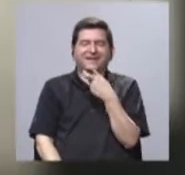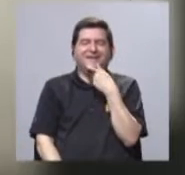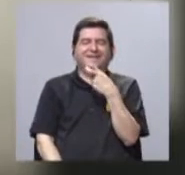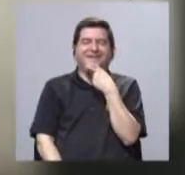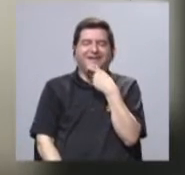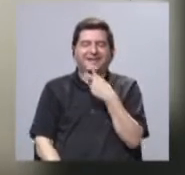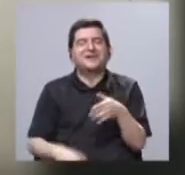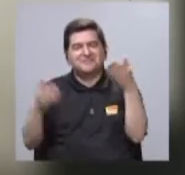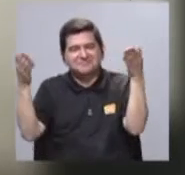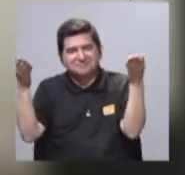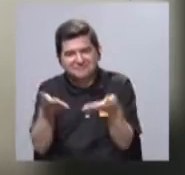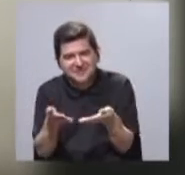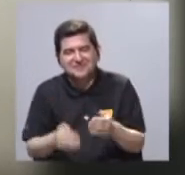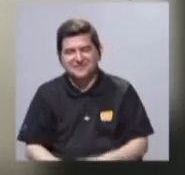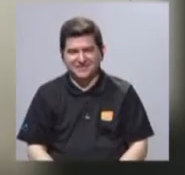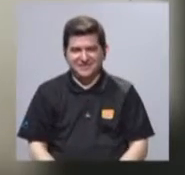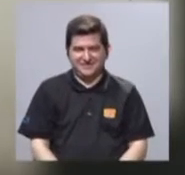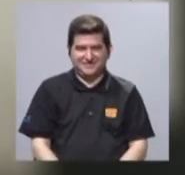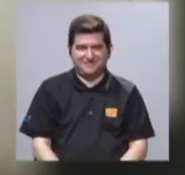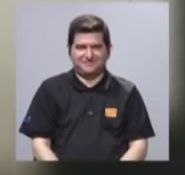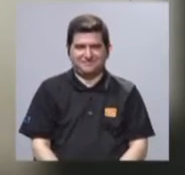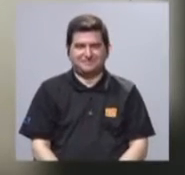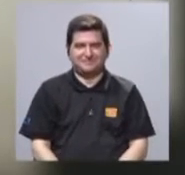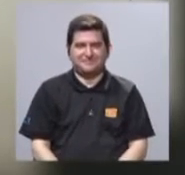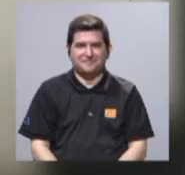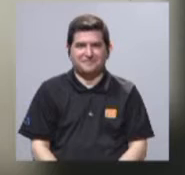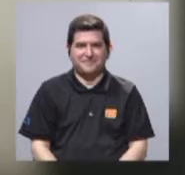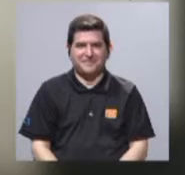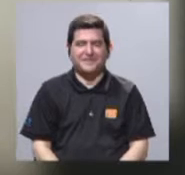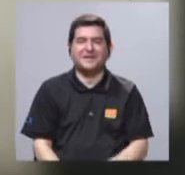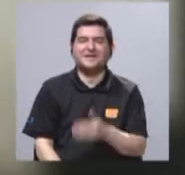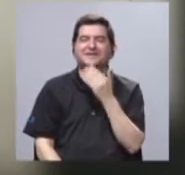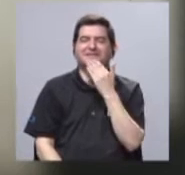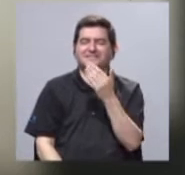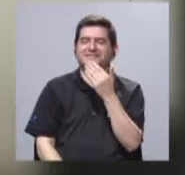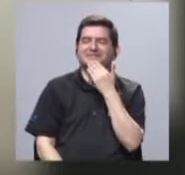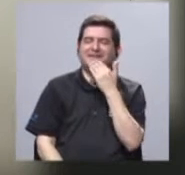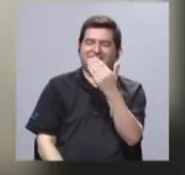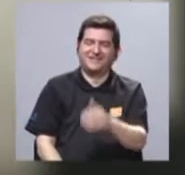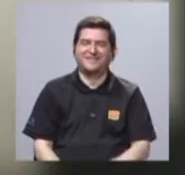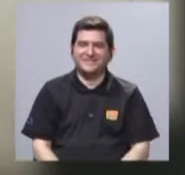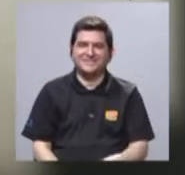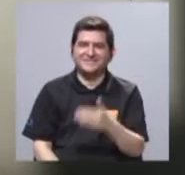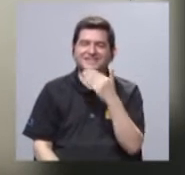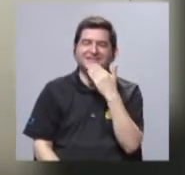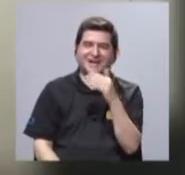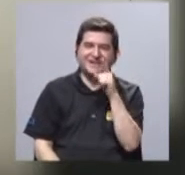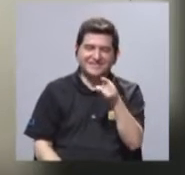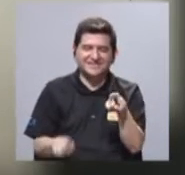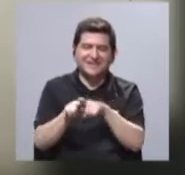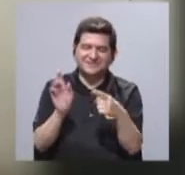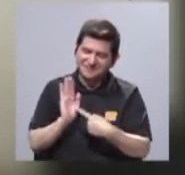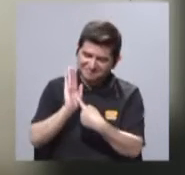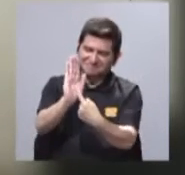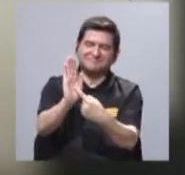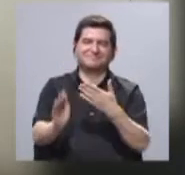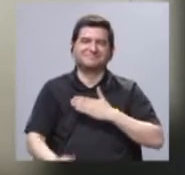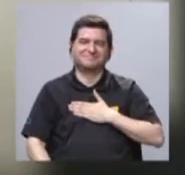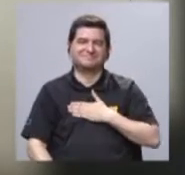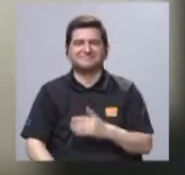bienvenido el foro muchas gracias y gracias por la presentación